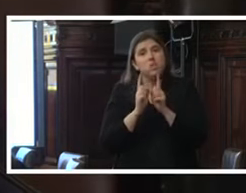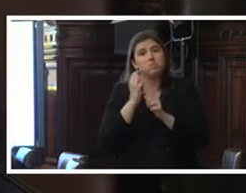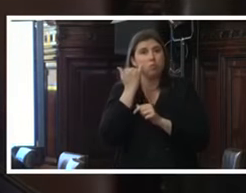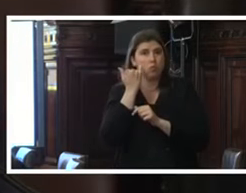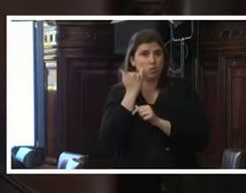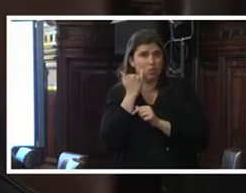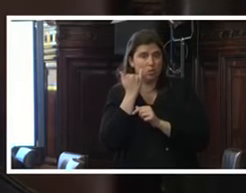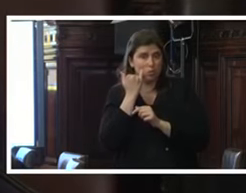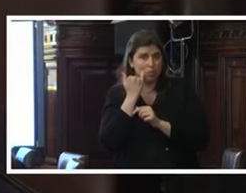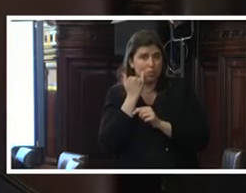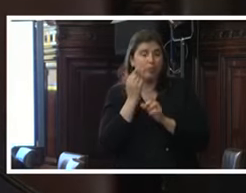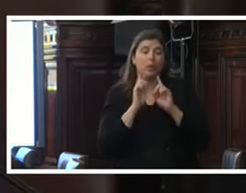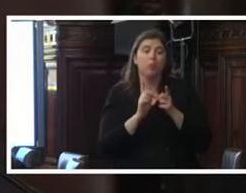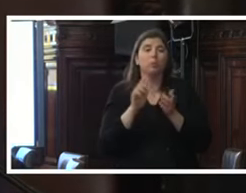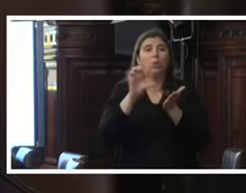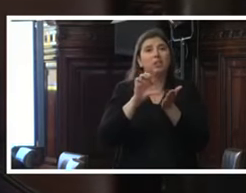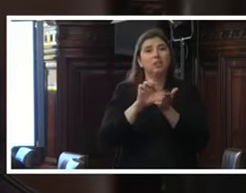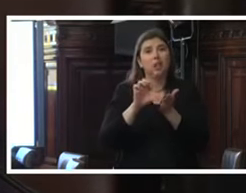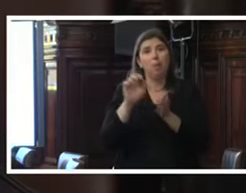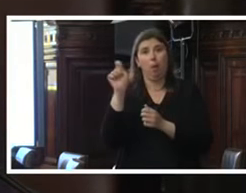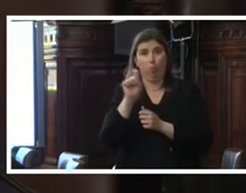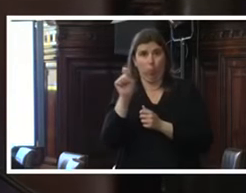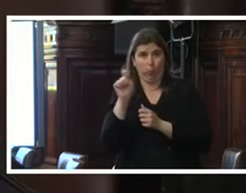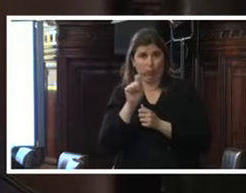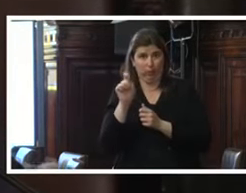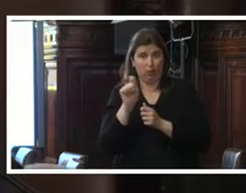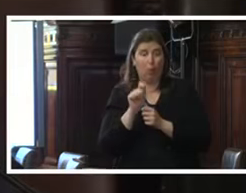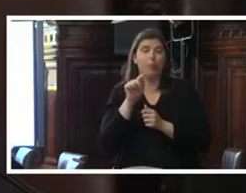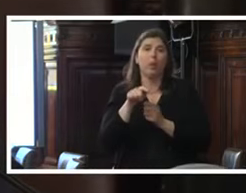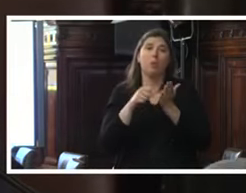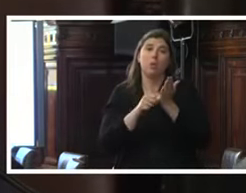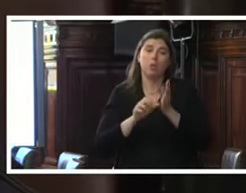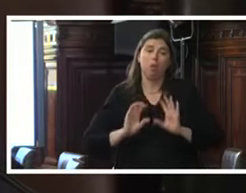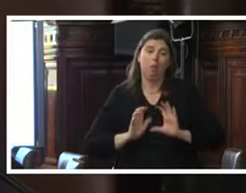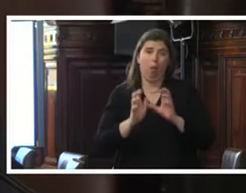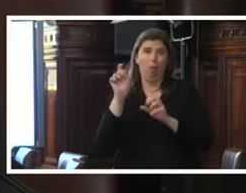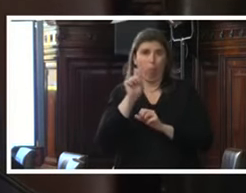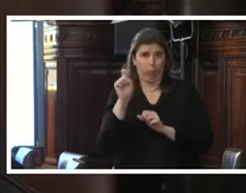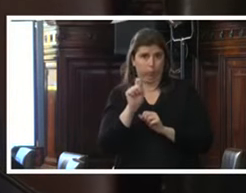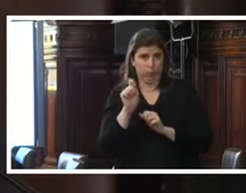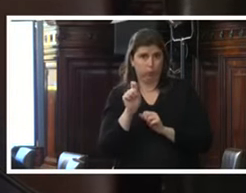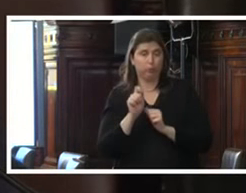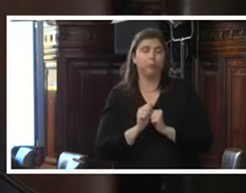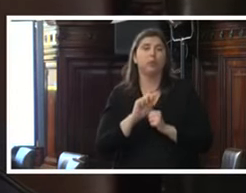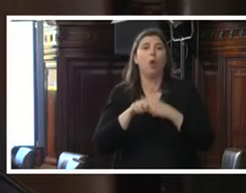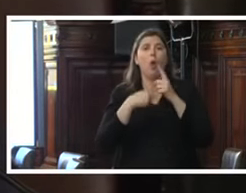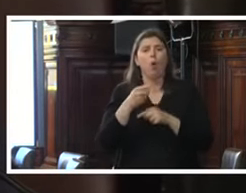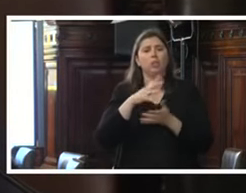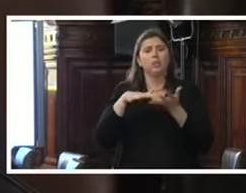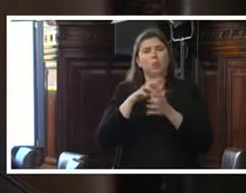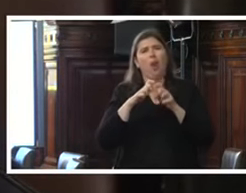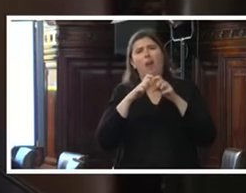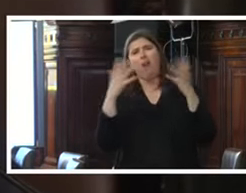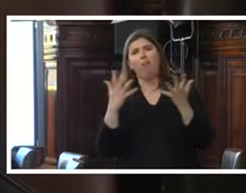repite en los datos del sistema público según el instituto nacional de pensiones de los empleados públicos inpep otra de las situaciones graves que queremos denunciar